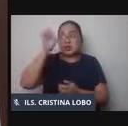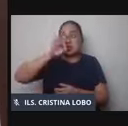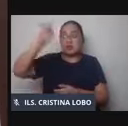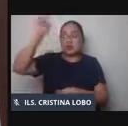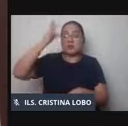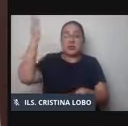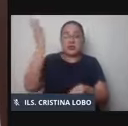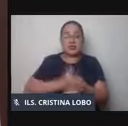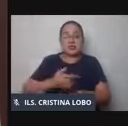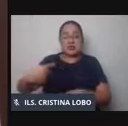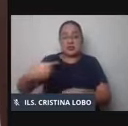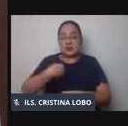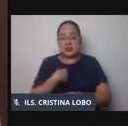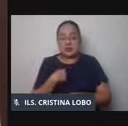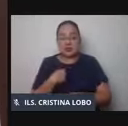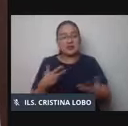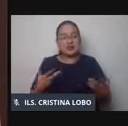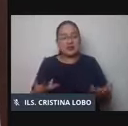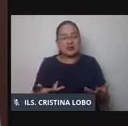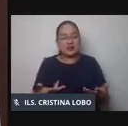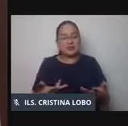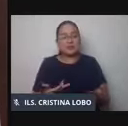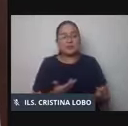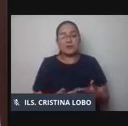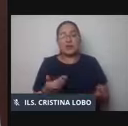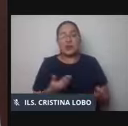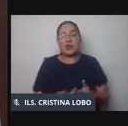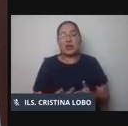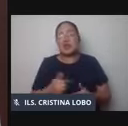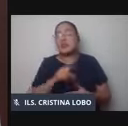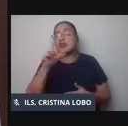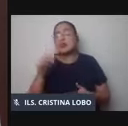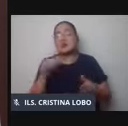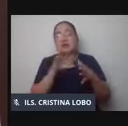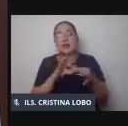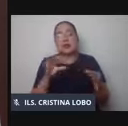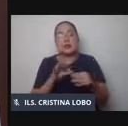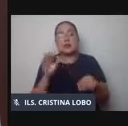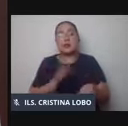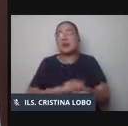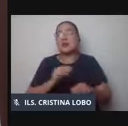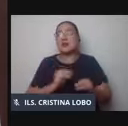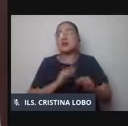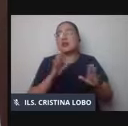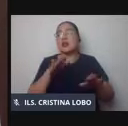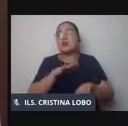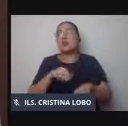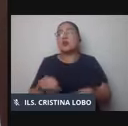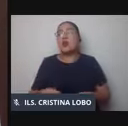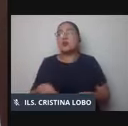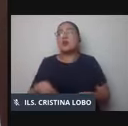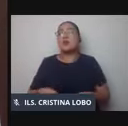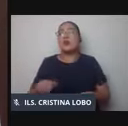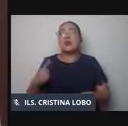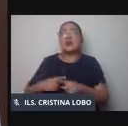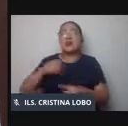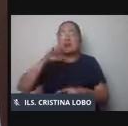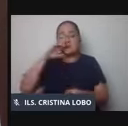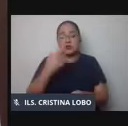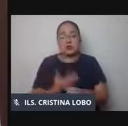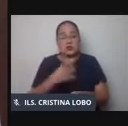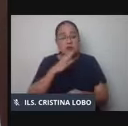voy a hablar de quiénes gestionan las emociones de la culpa en particular, porque tenemos instituciones,